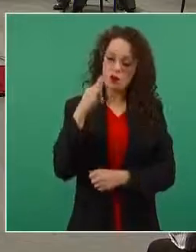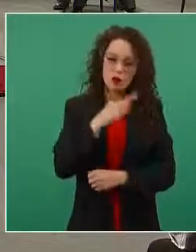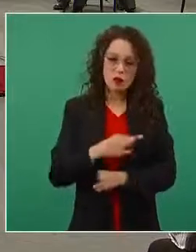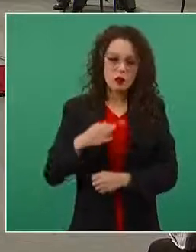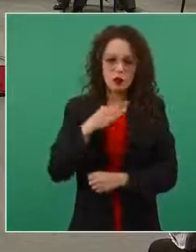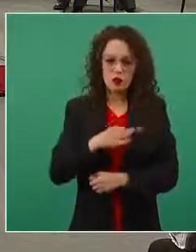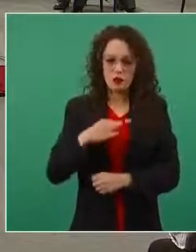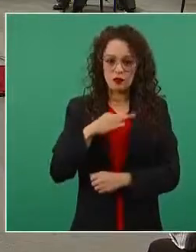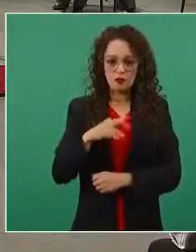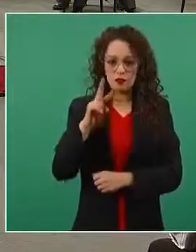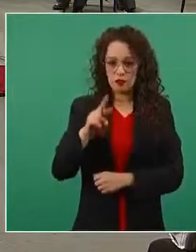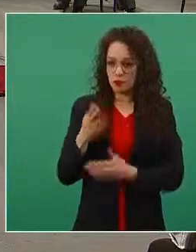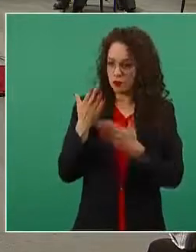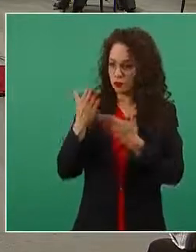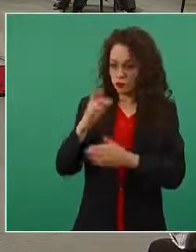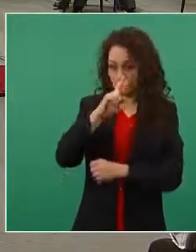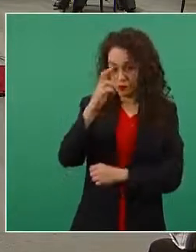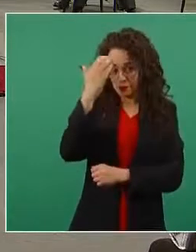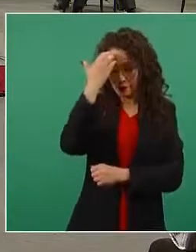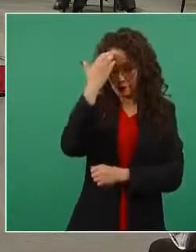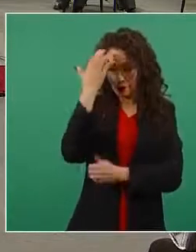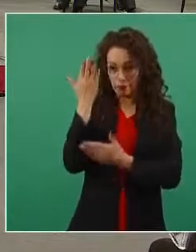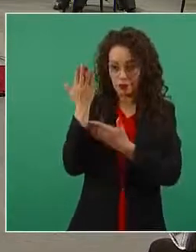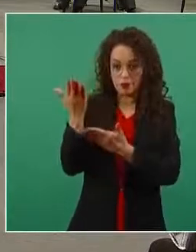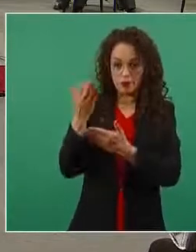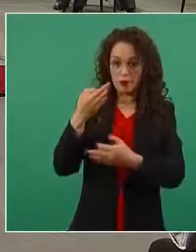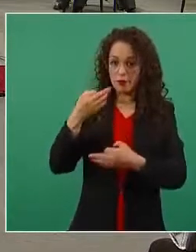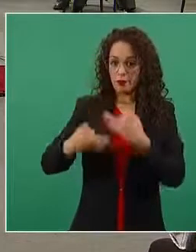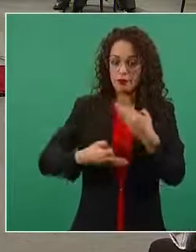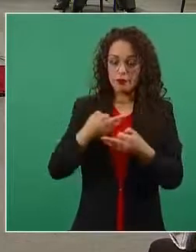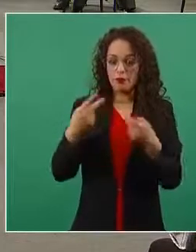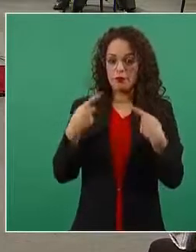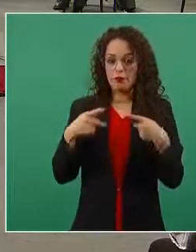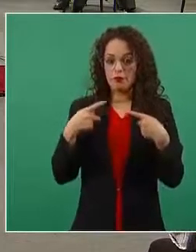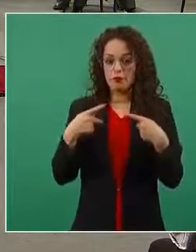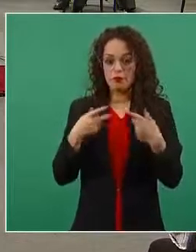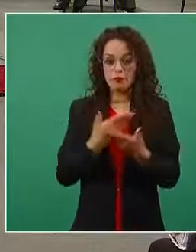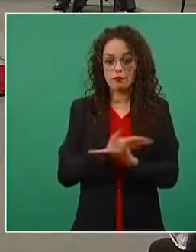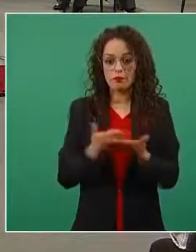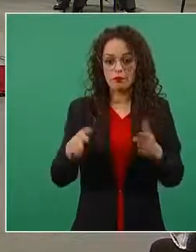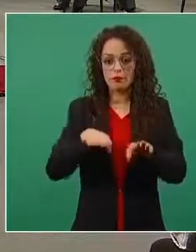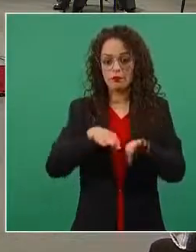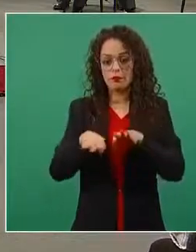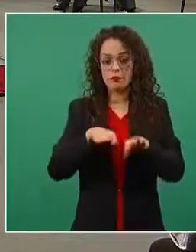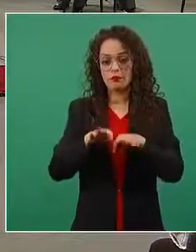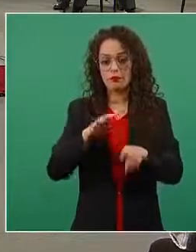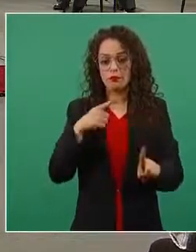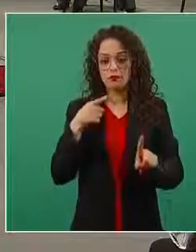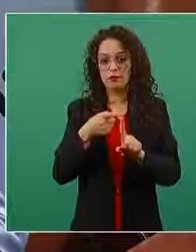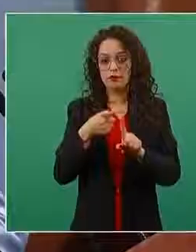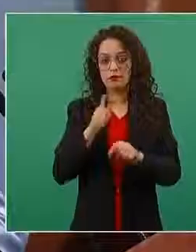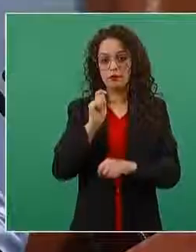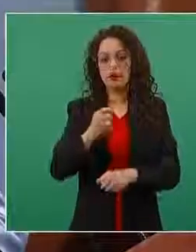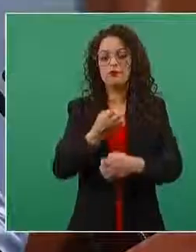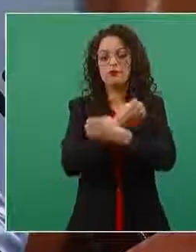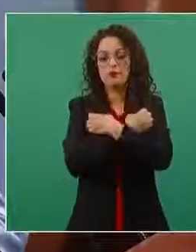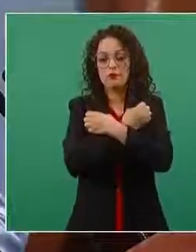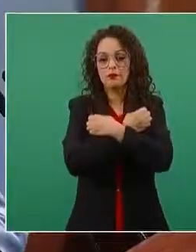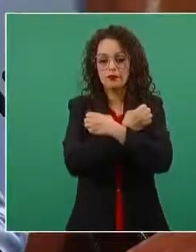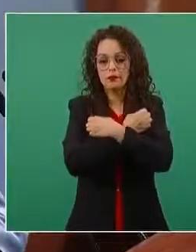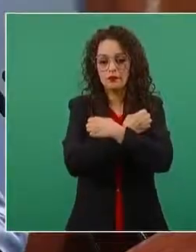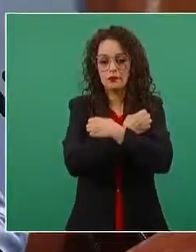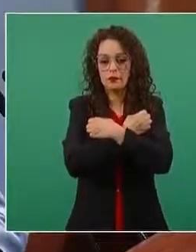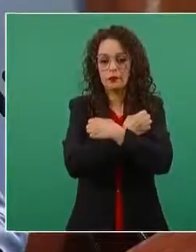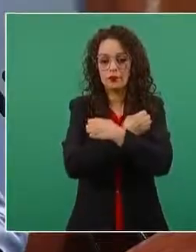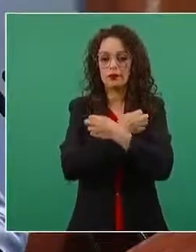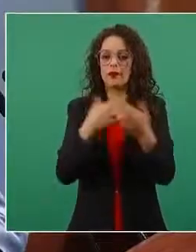nuestro reconocimiento a todos los trabajadores de la educación,